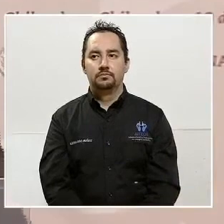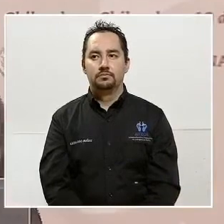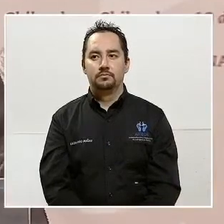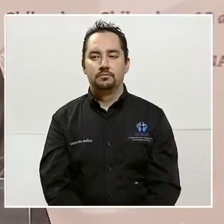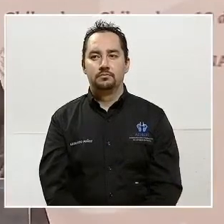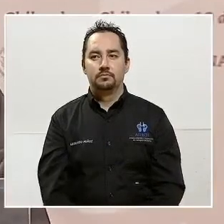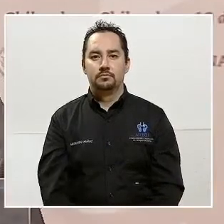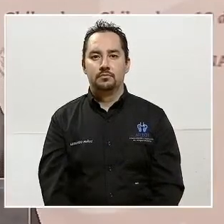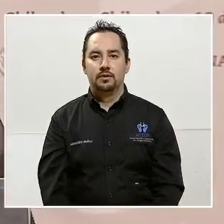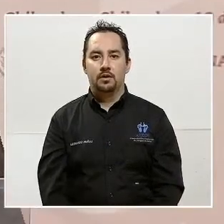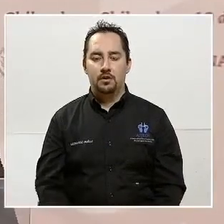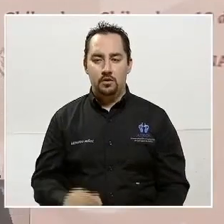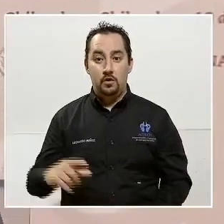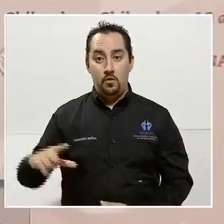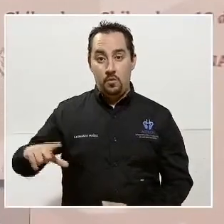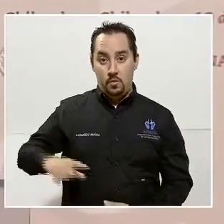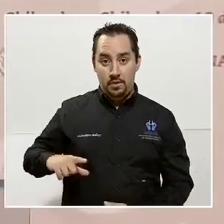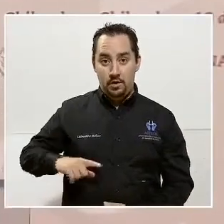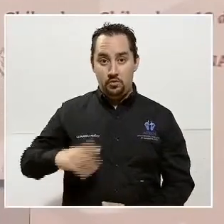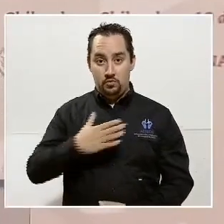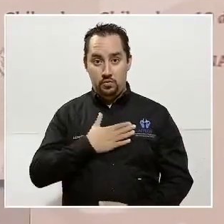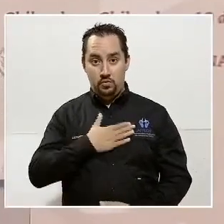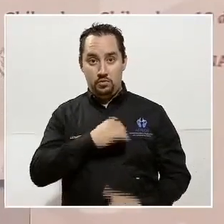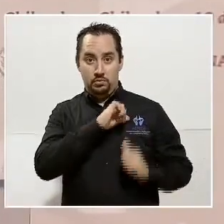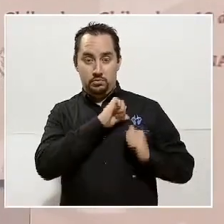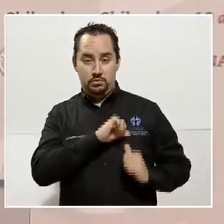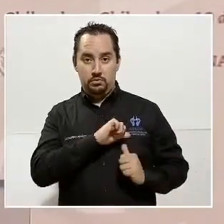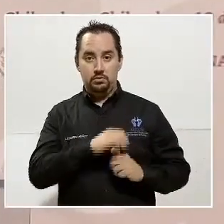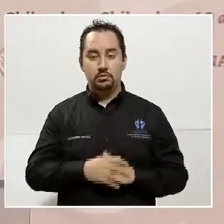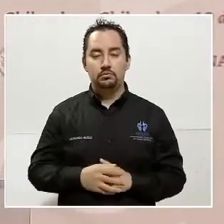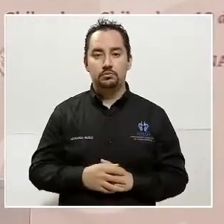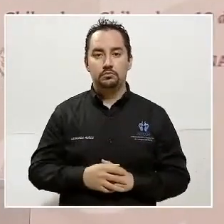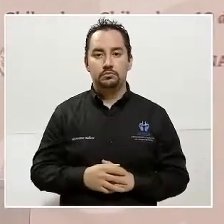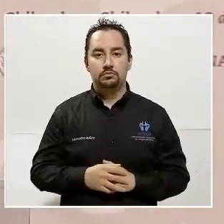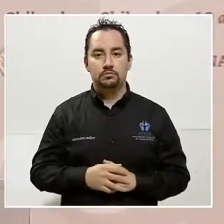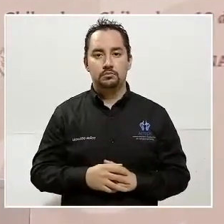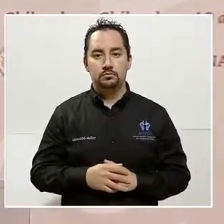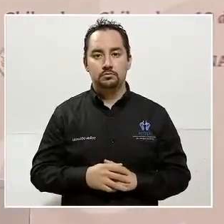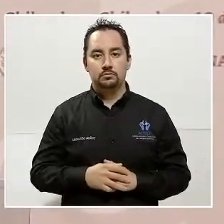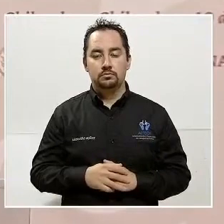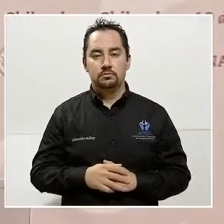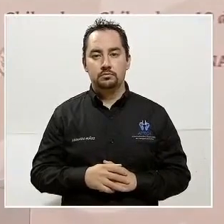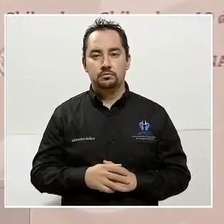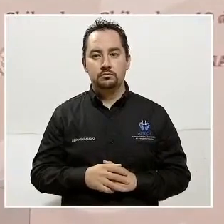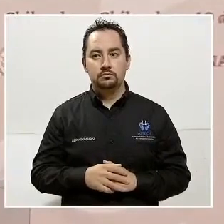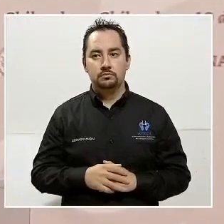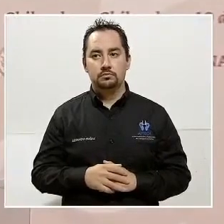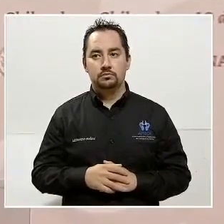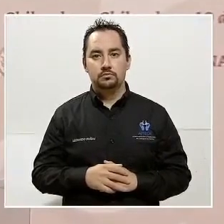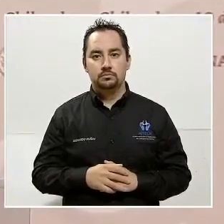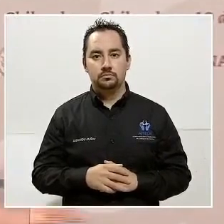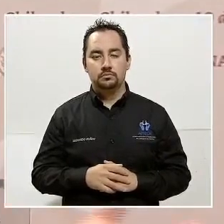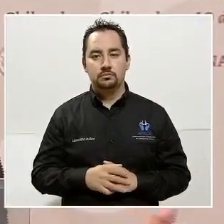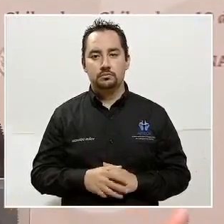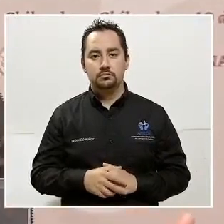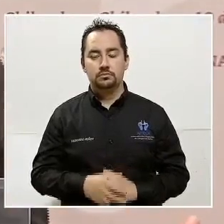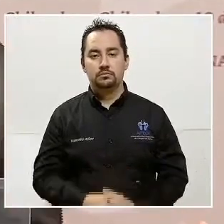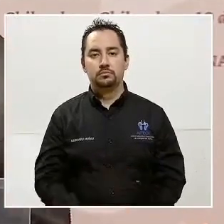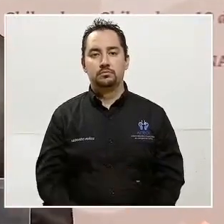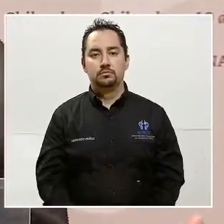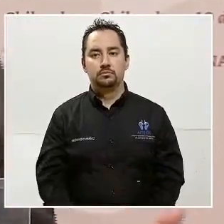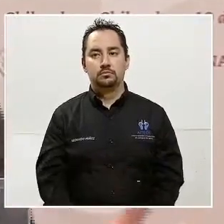corresponde al gobierno que represento, al Estado mexicano, vamos a